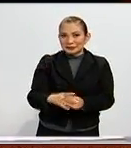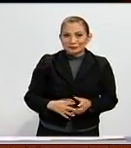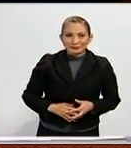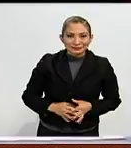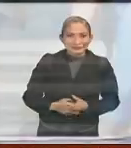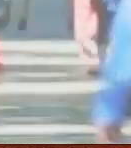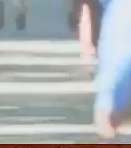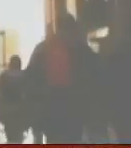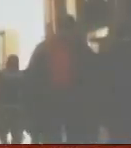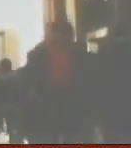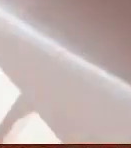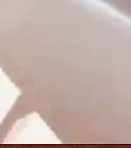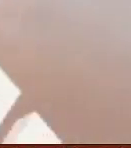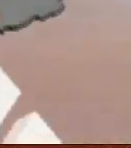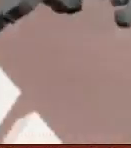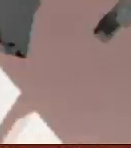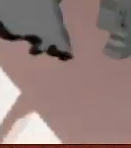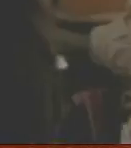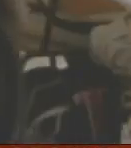país.